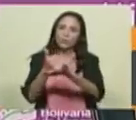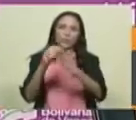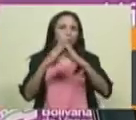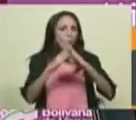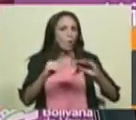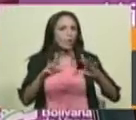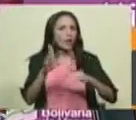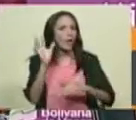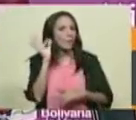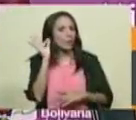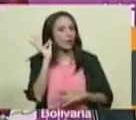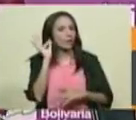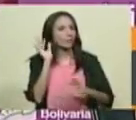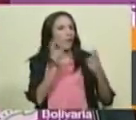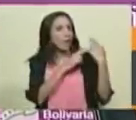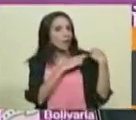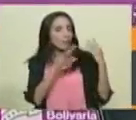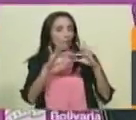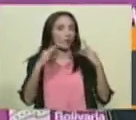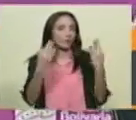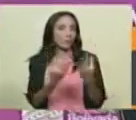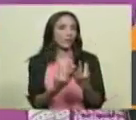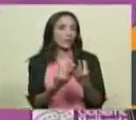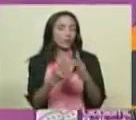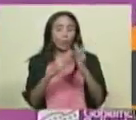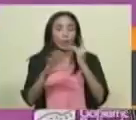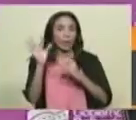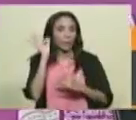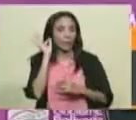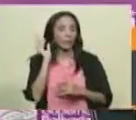hogar de la gran misión Hogares de la Patria.